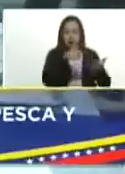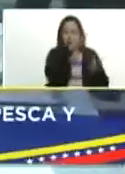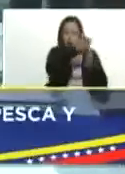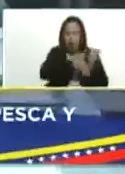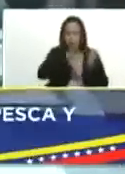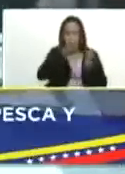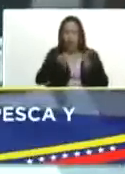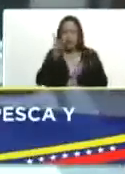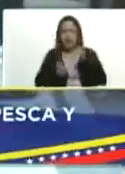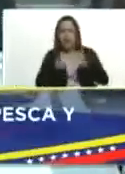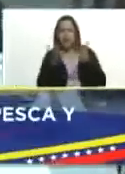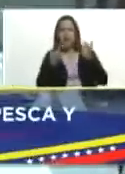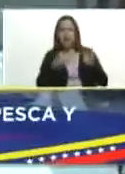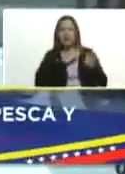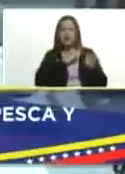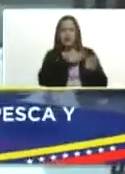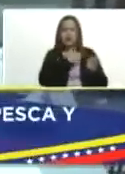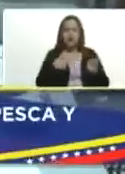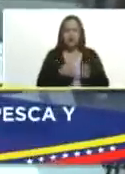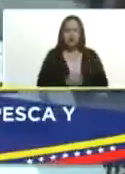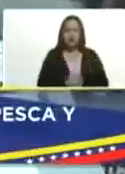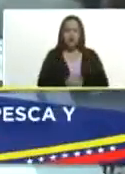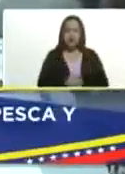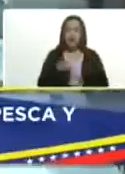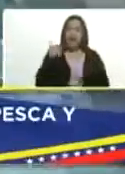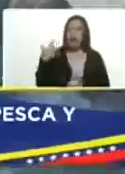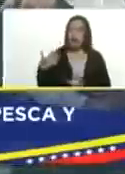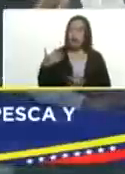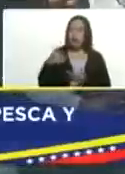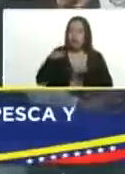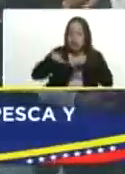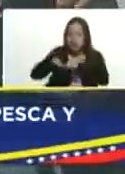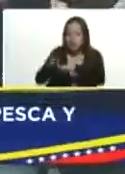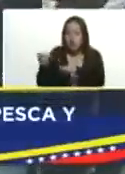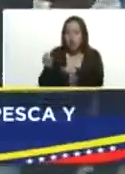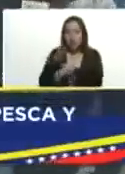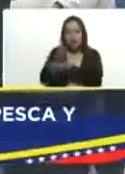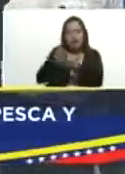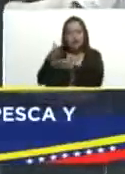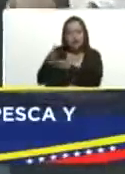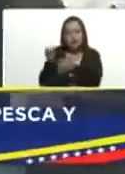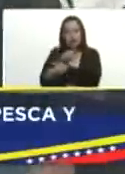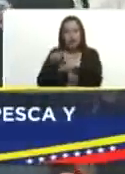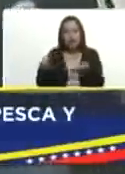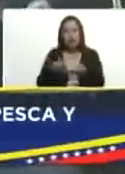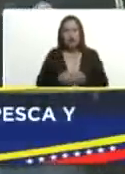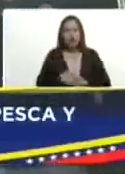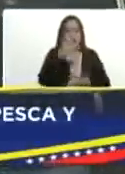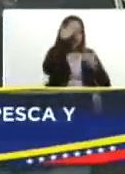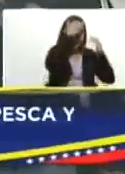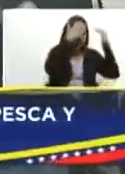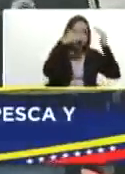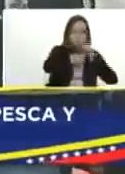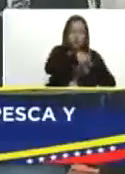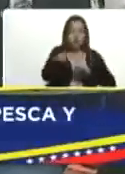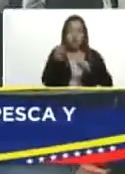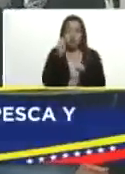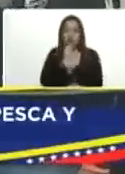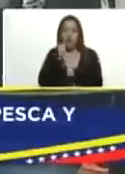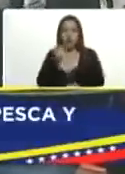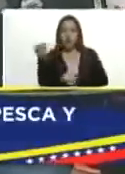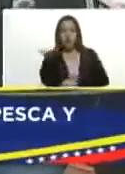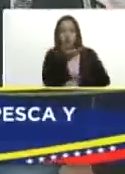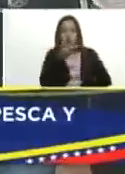Correcto. Sí, una máquina de precisión para seguir creciendo. Bueno, mi saludo a todos los trabajadores, a todas